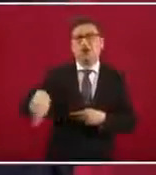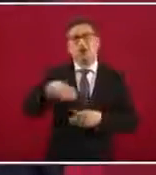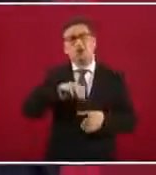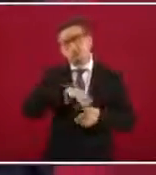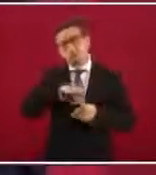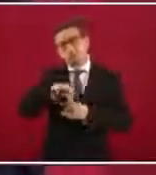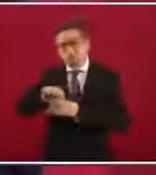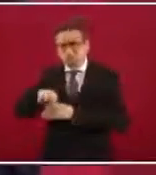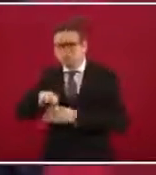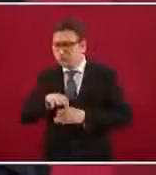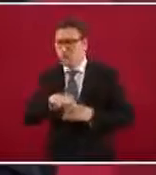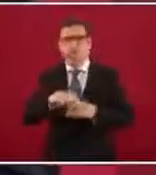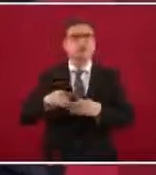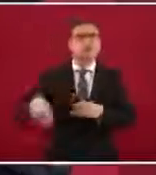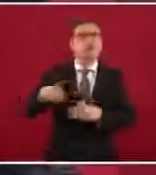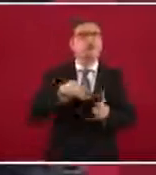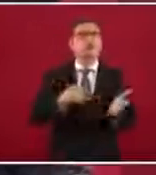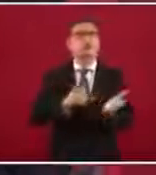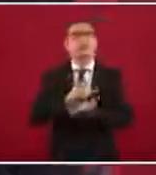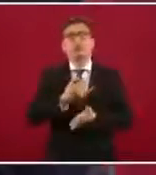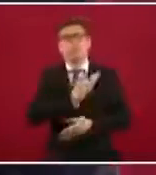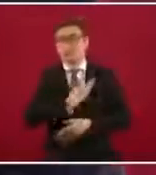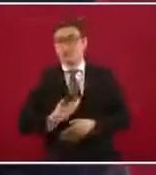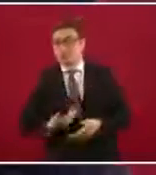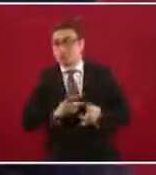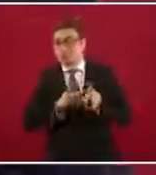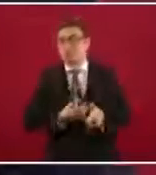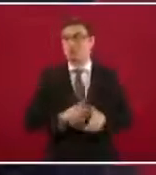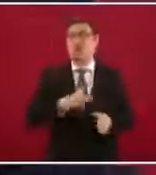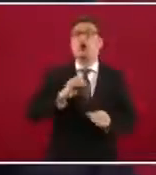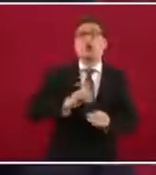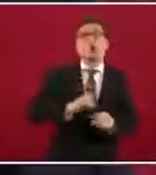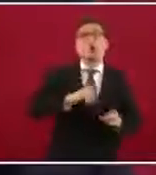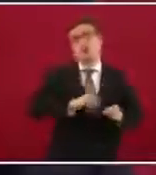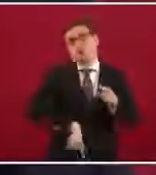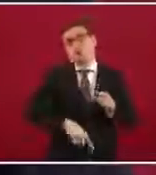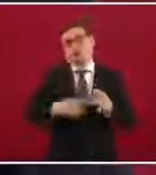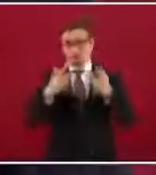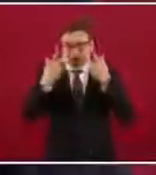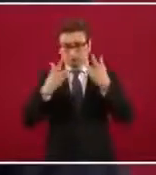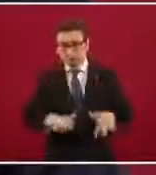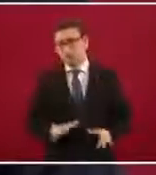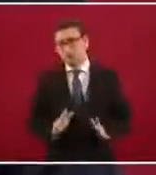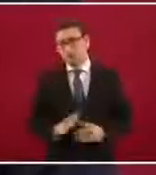para decidir si el presidente continúa o renuncia.